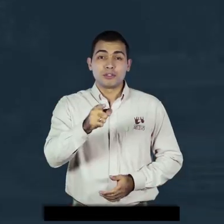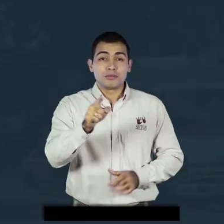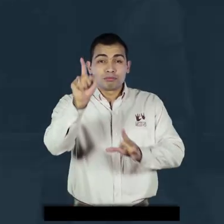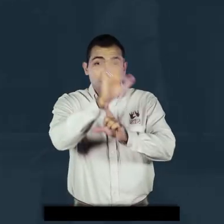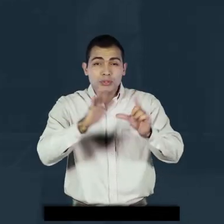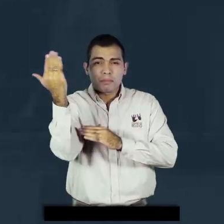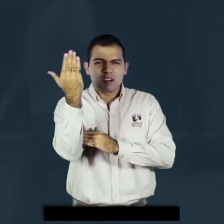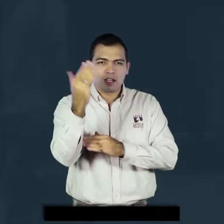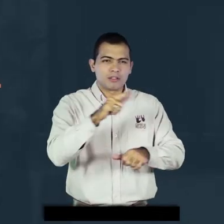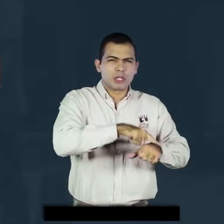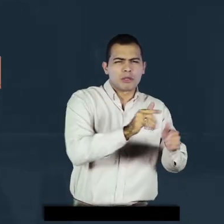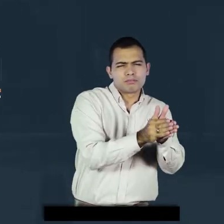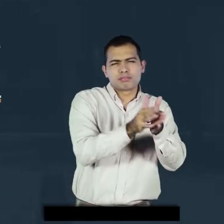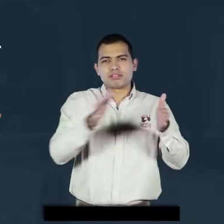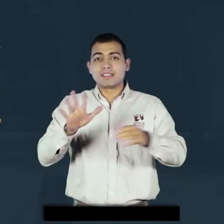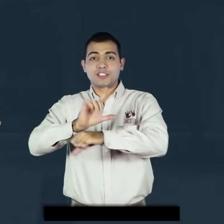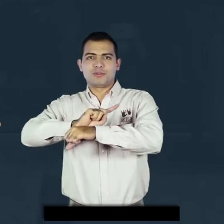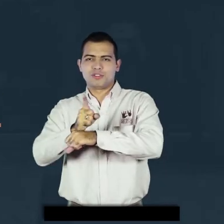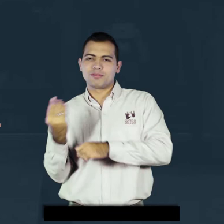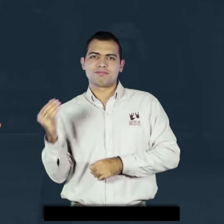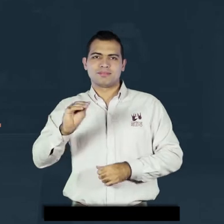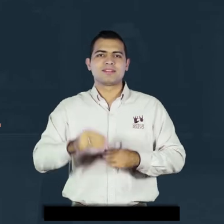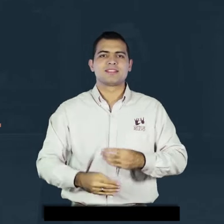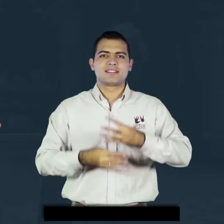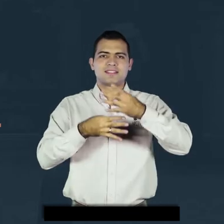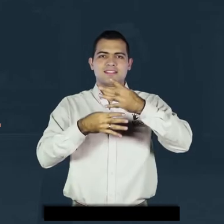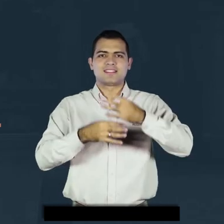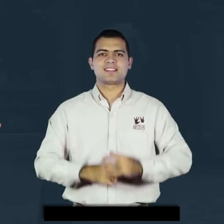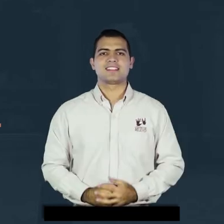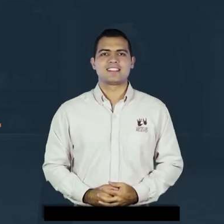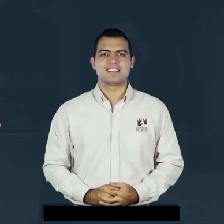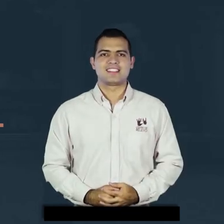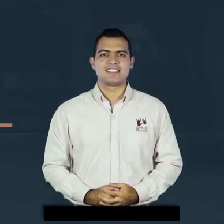Tu película debe durar 5 minutos máximo, incluyendo créditos.